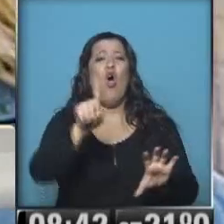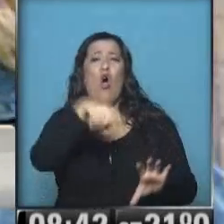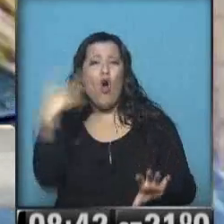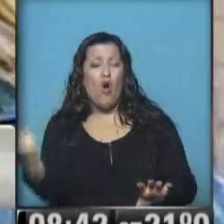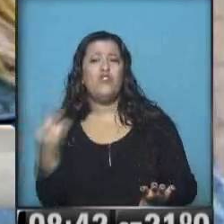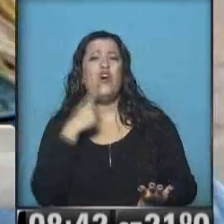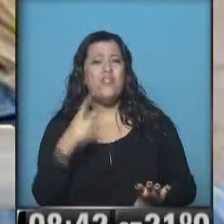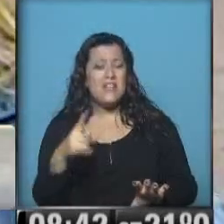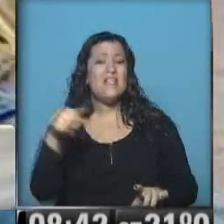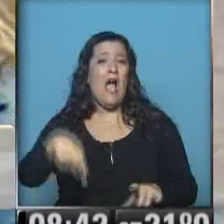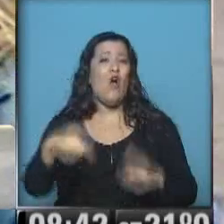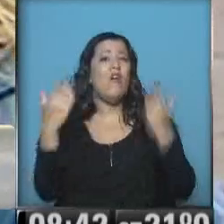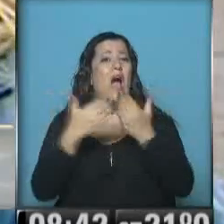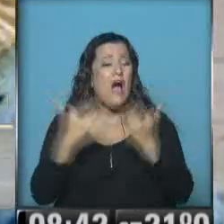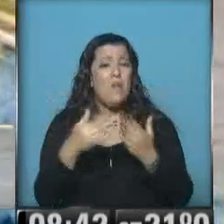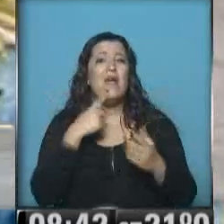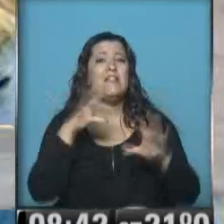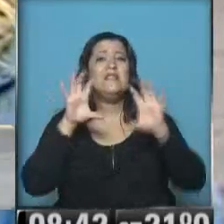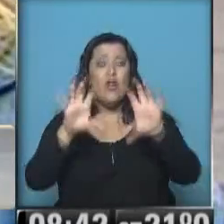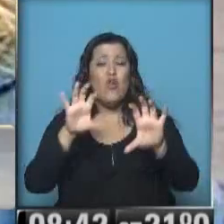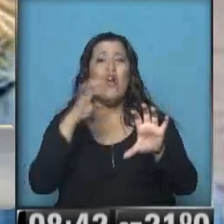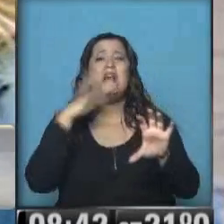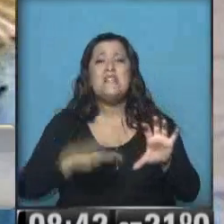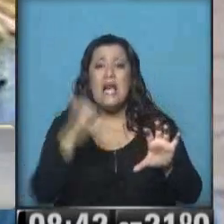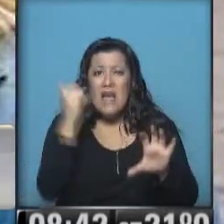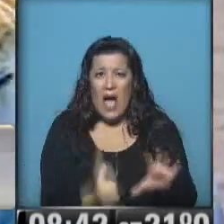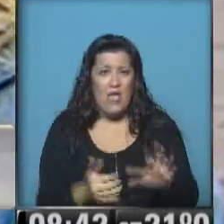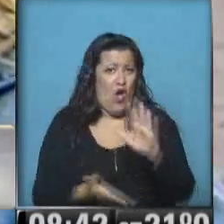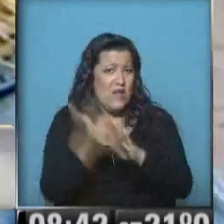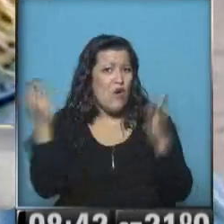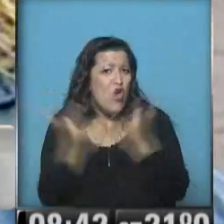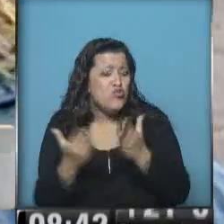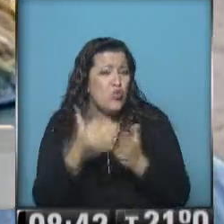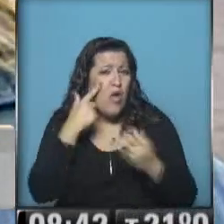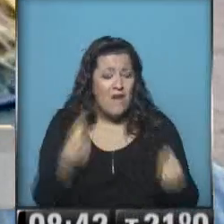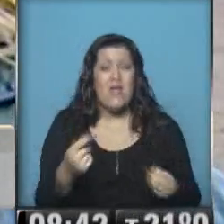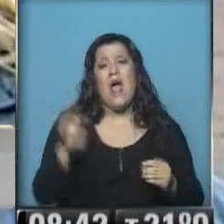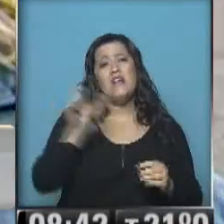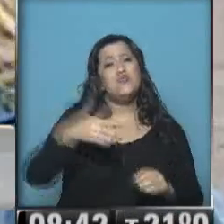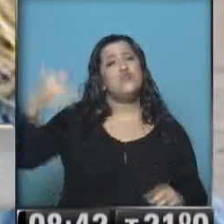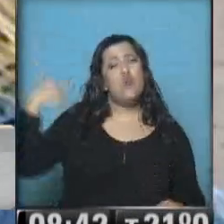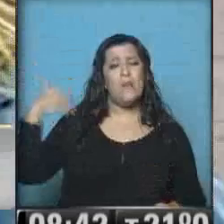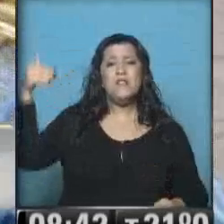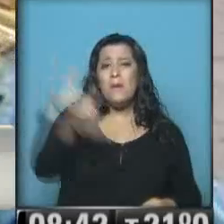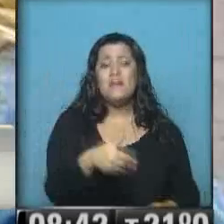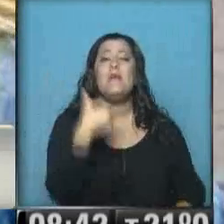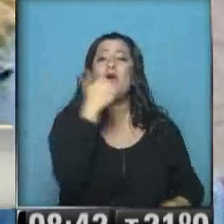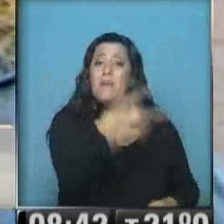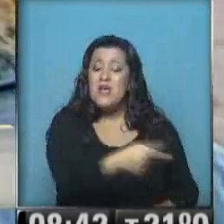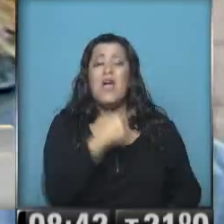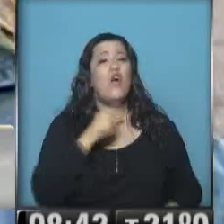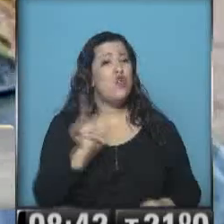una colonoscopia porque sangra por la cola y bueno hay muchas situaciones en el caso mío yo hace meses que vine porque mi nena no quería venir al colegio